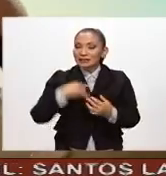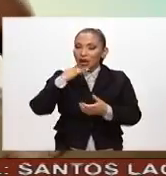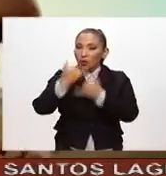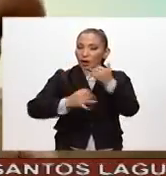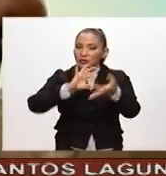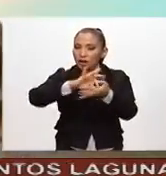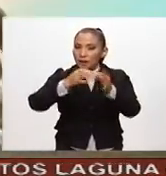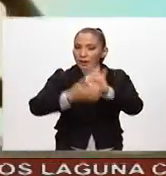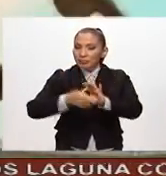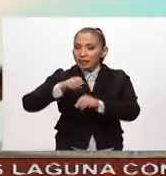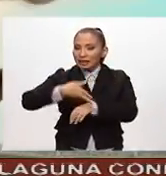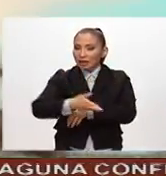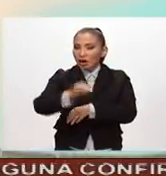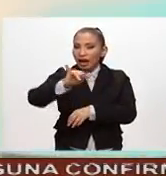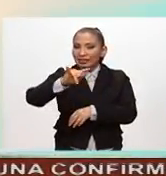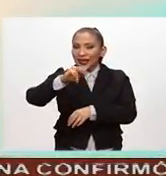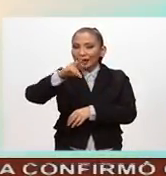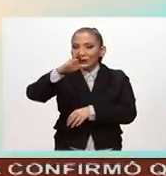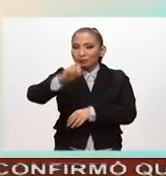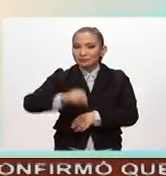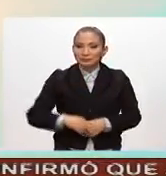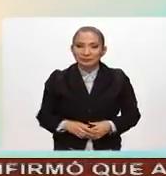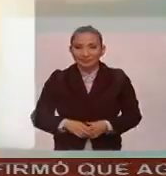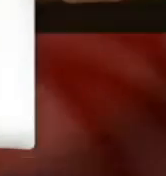justa deportiva de Río de Janeiro.